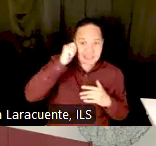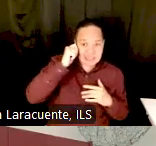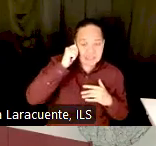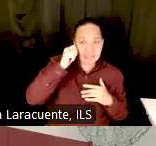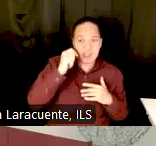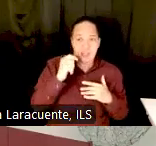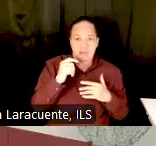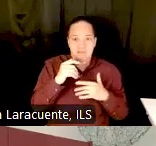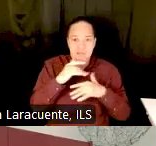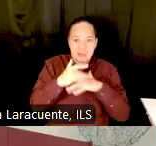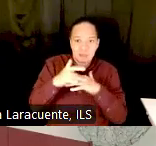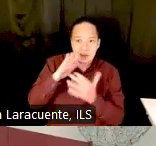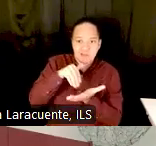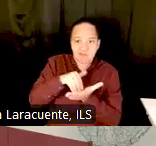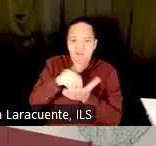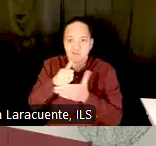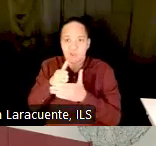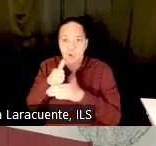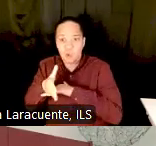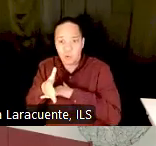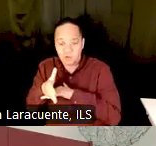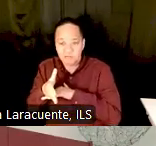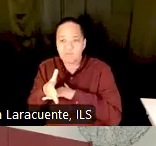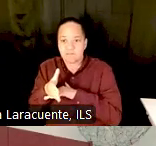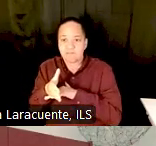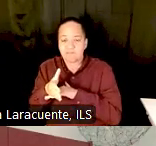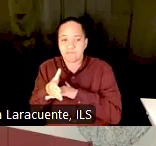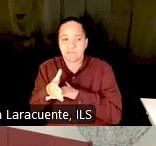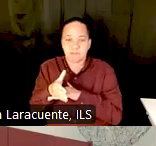joven, incluso condiciones más